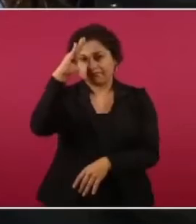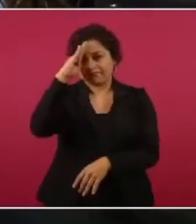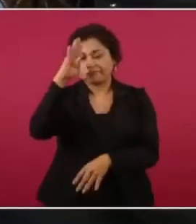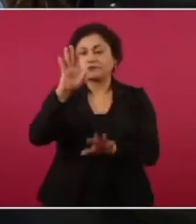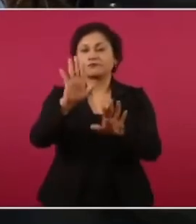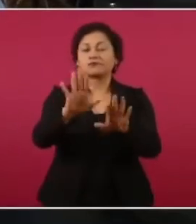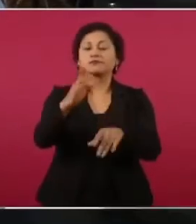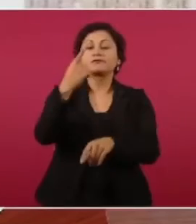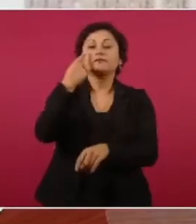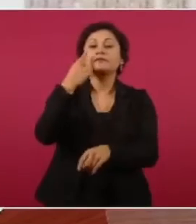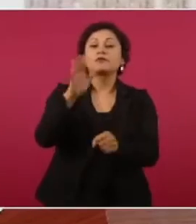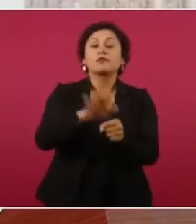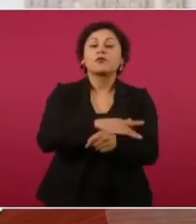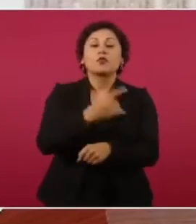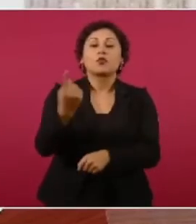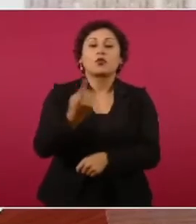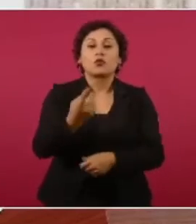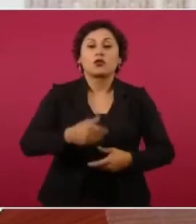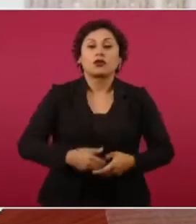es